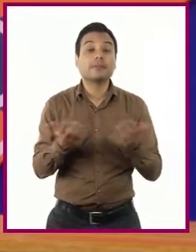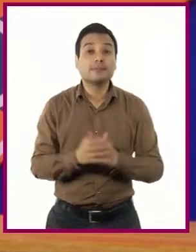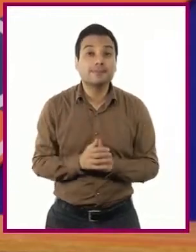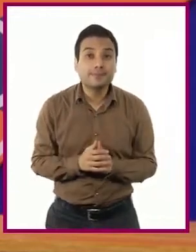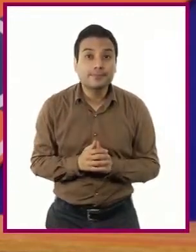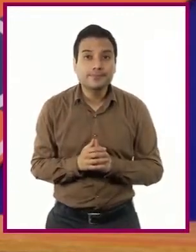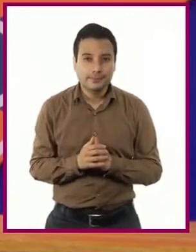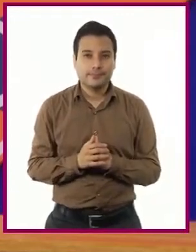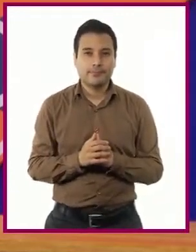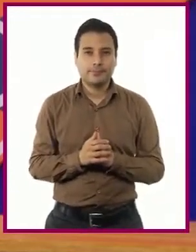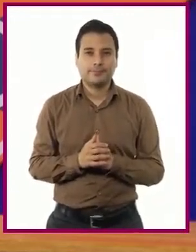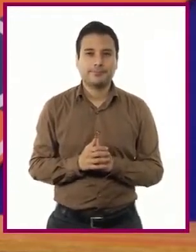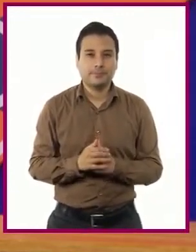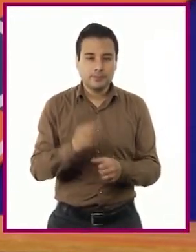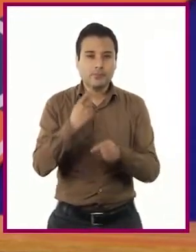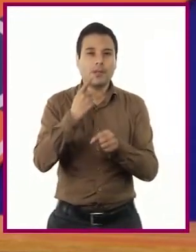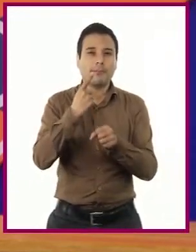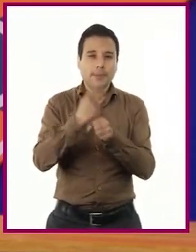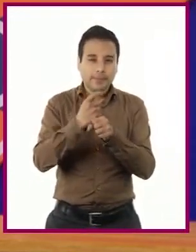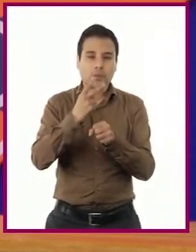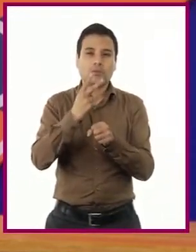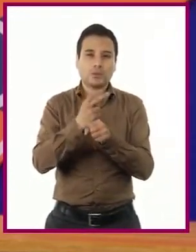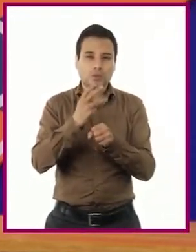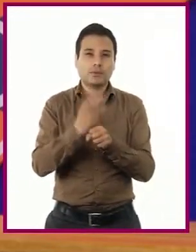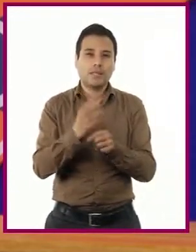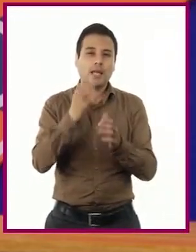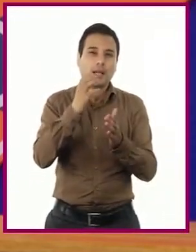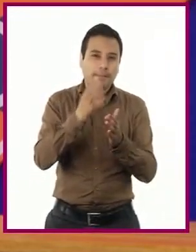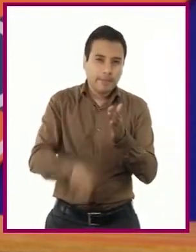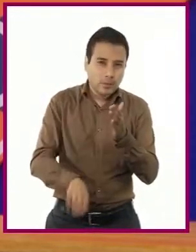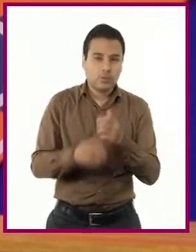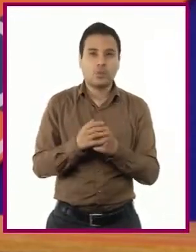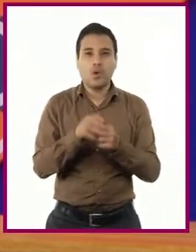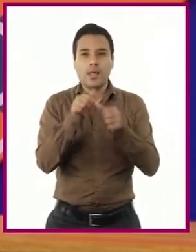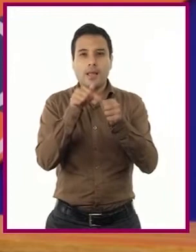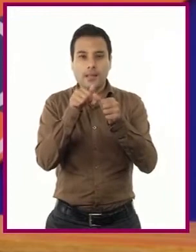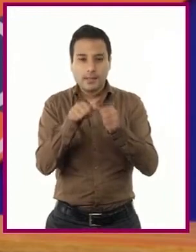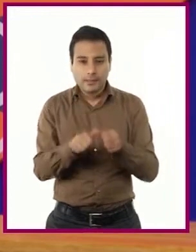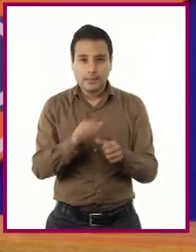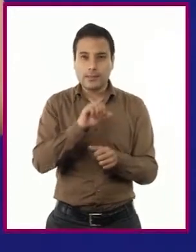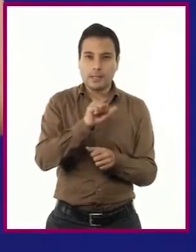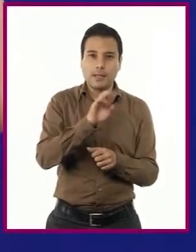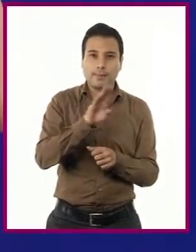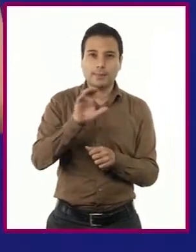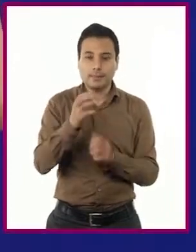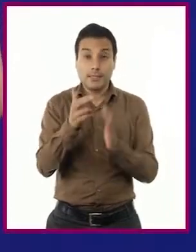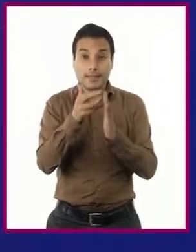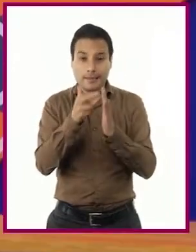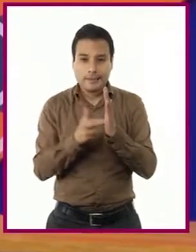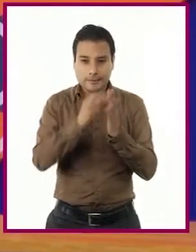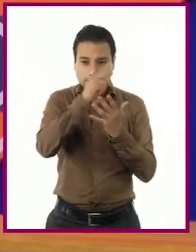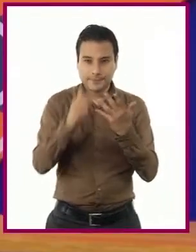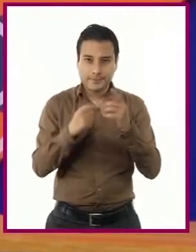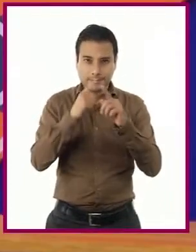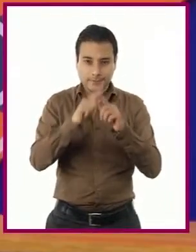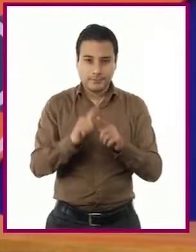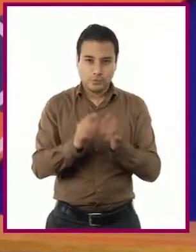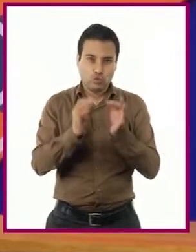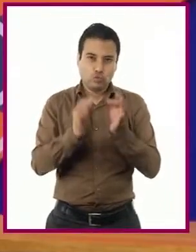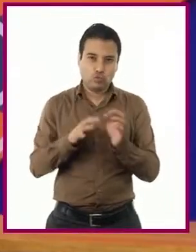jerarquía. Acordar sus capítulos, incisos y verificar que las reglas reescritas sean adecuadas al